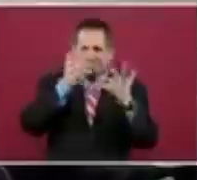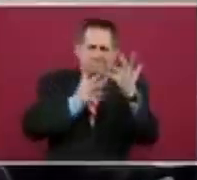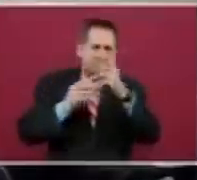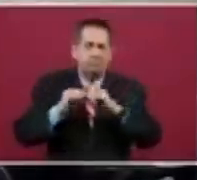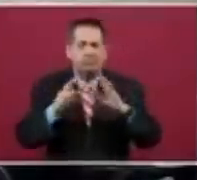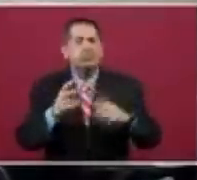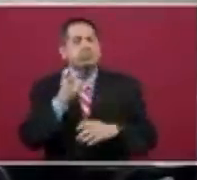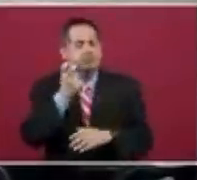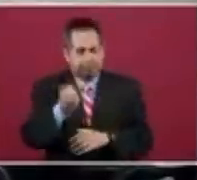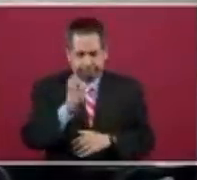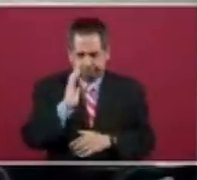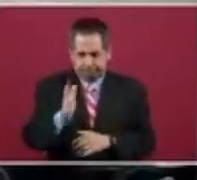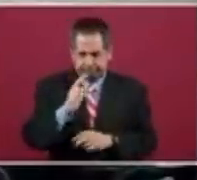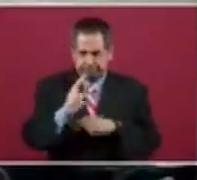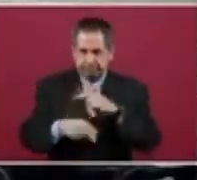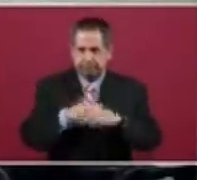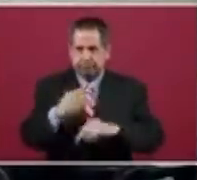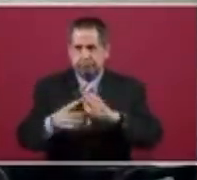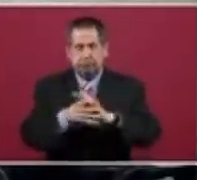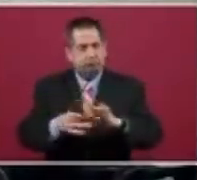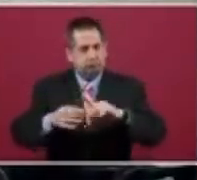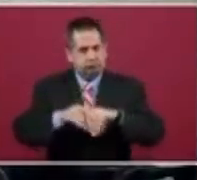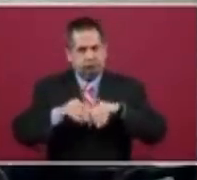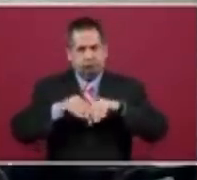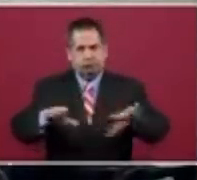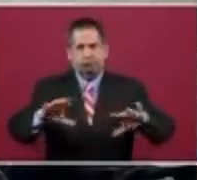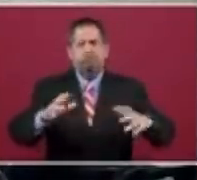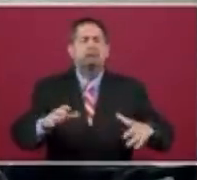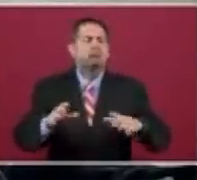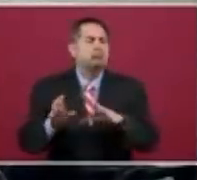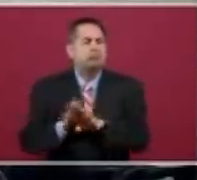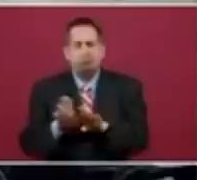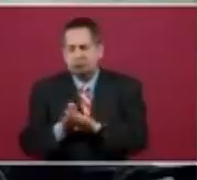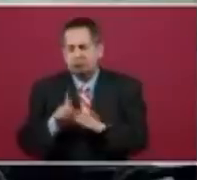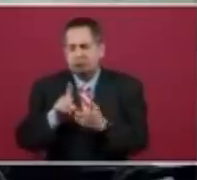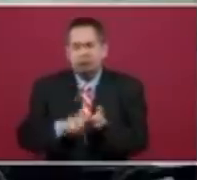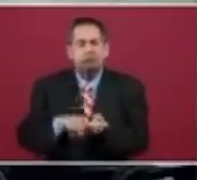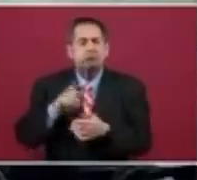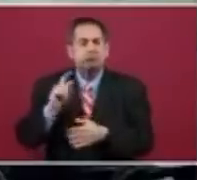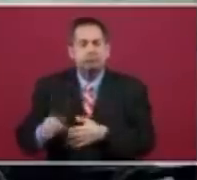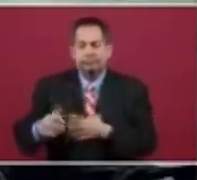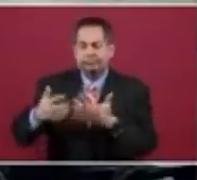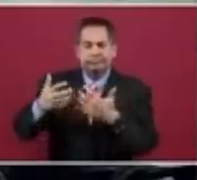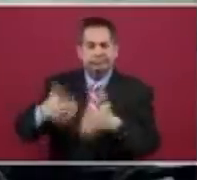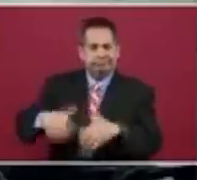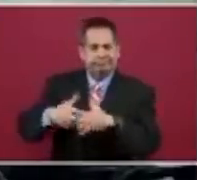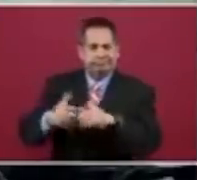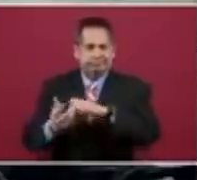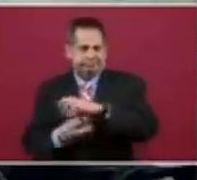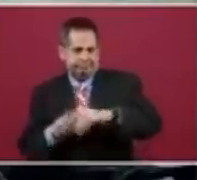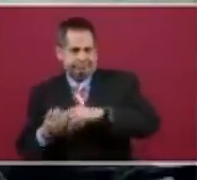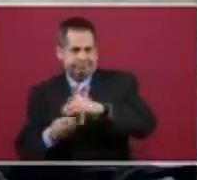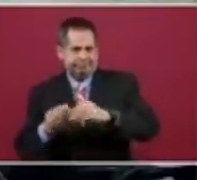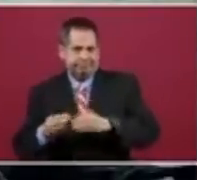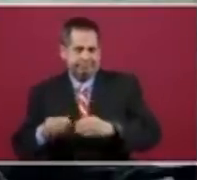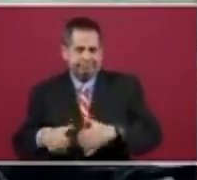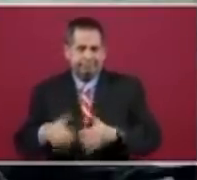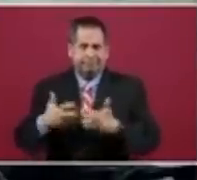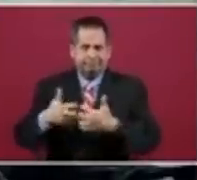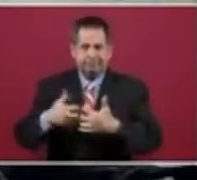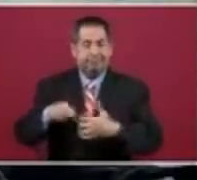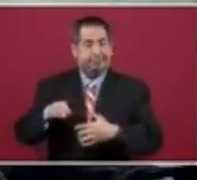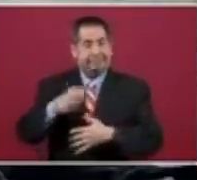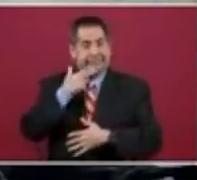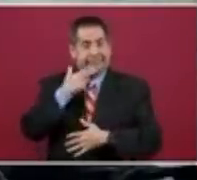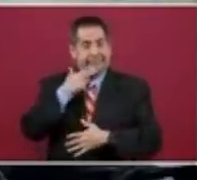el poder dar una explicación completa de cómo opera esta planta, para que en este